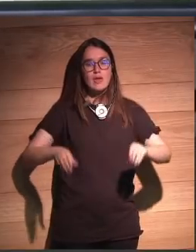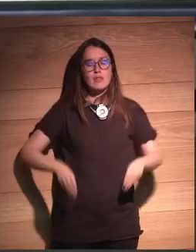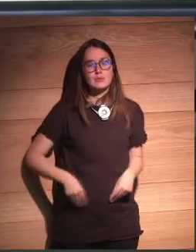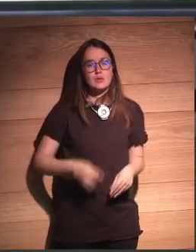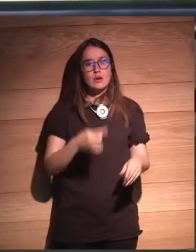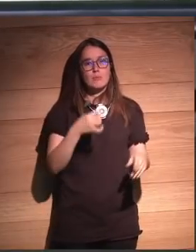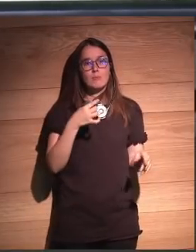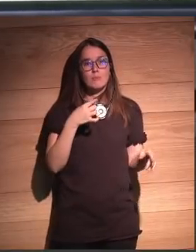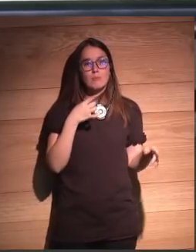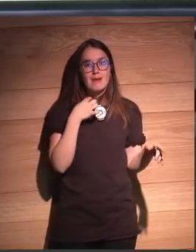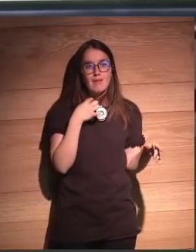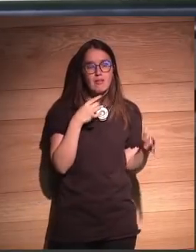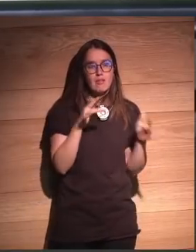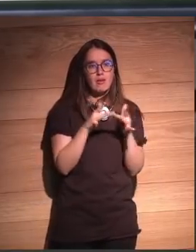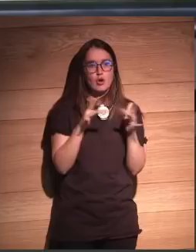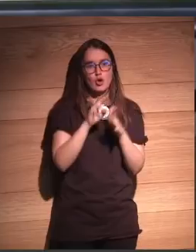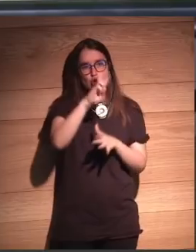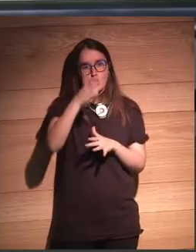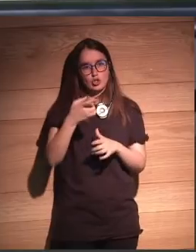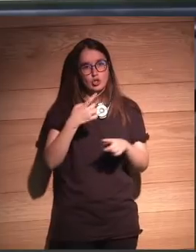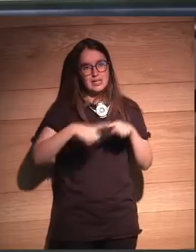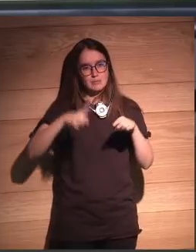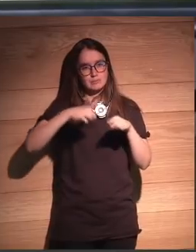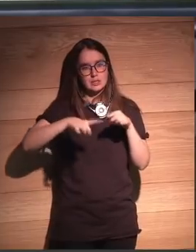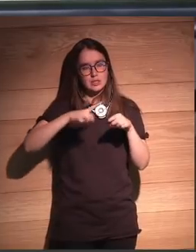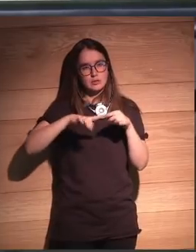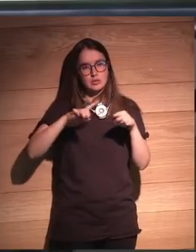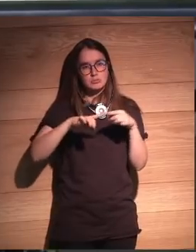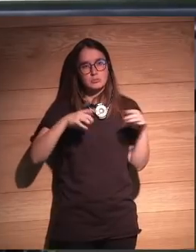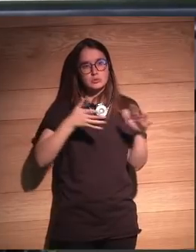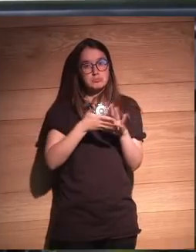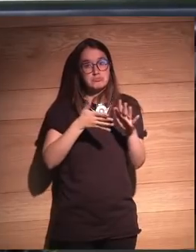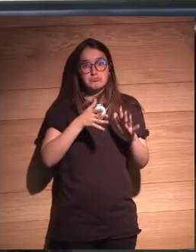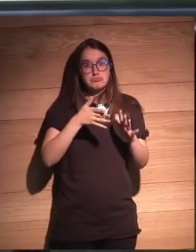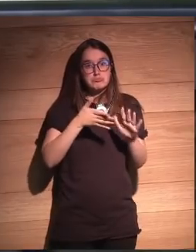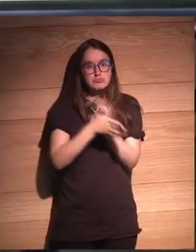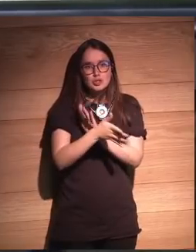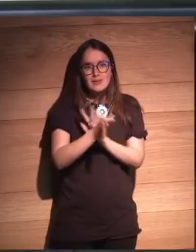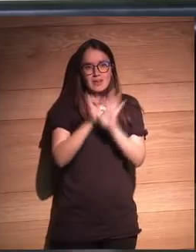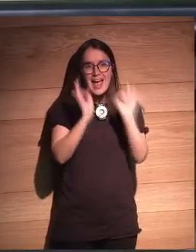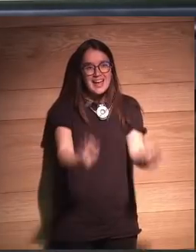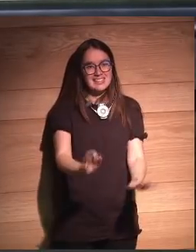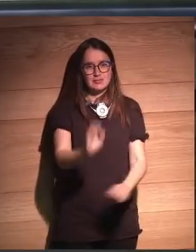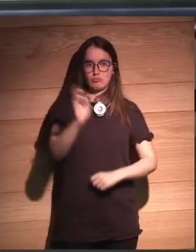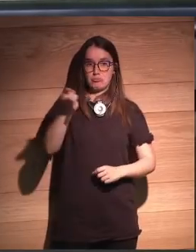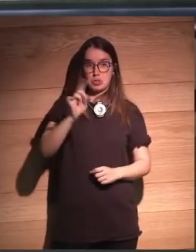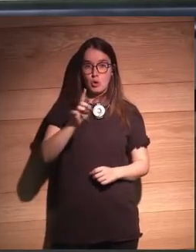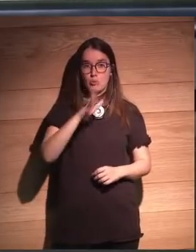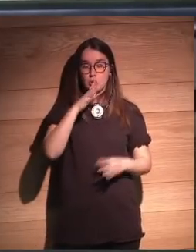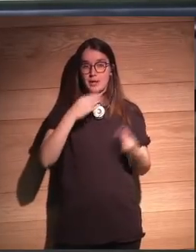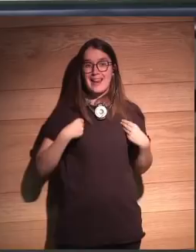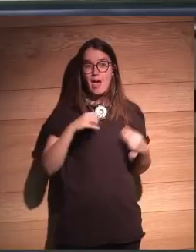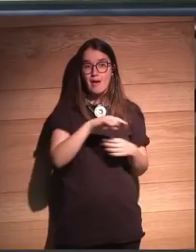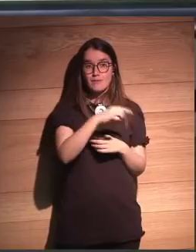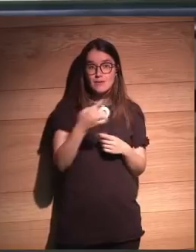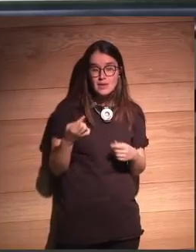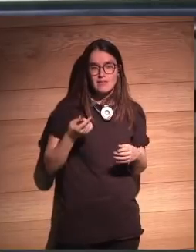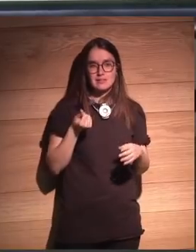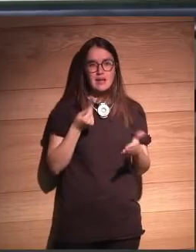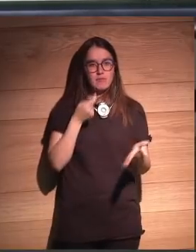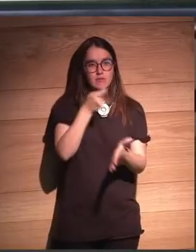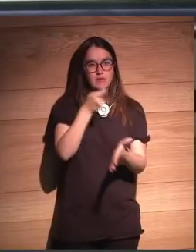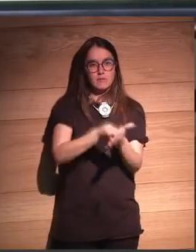prioridad en relación con otros aspectos. Y no tiene por qué ser así. En tanto en cuanto la vivienda se ha financiado